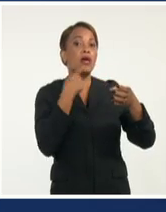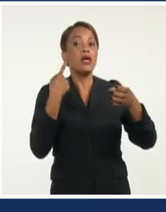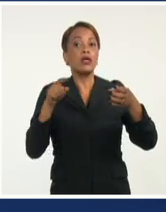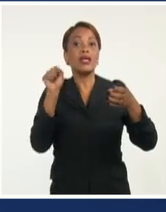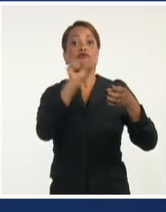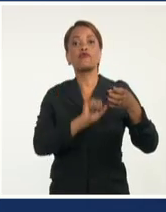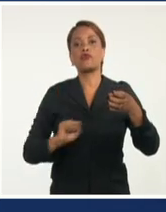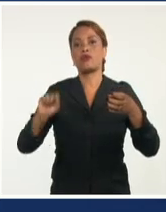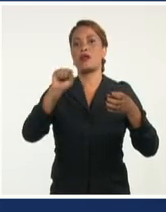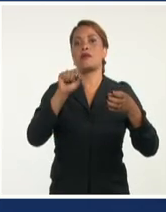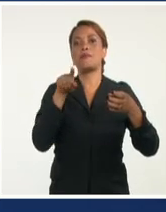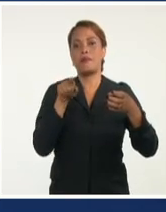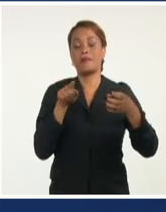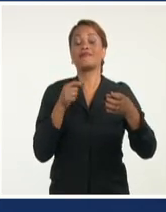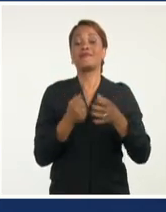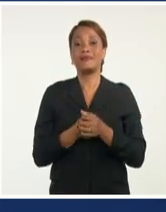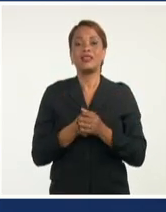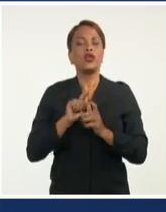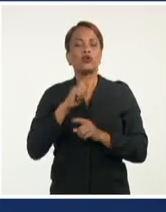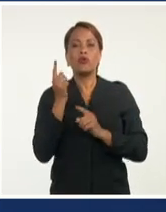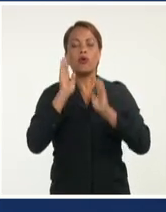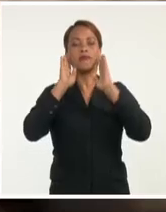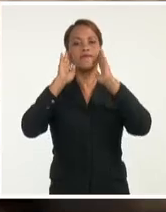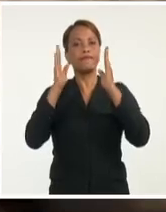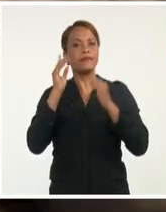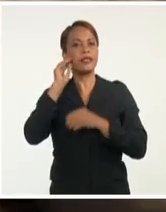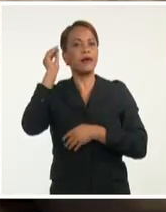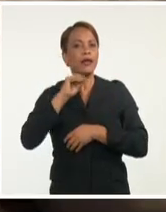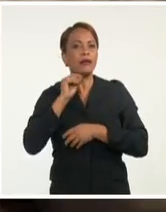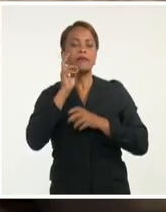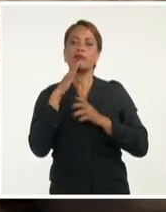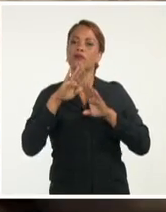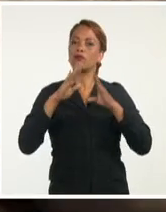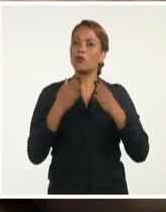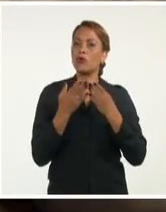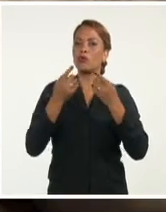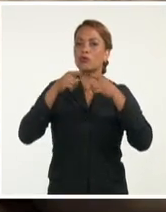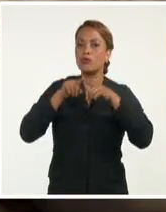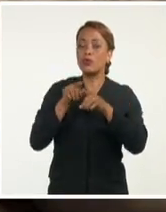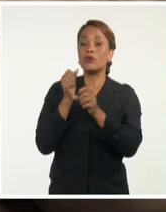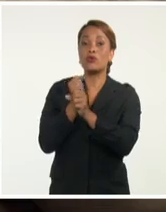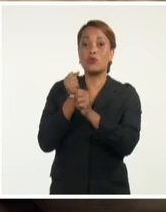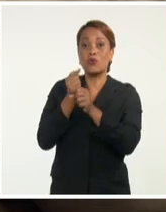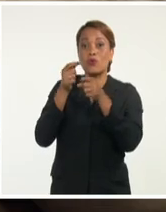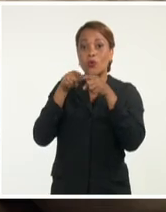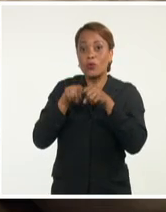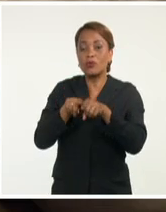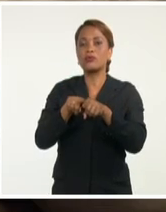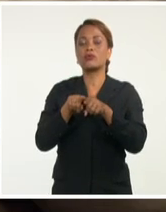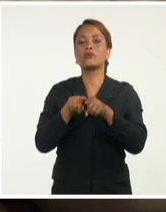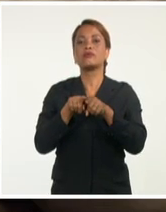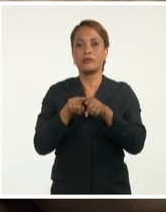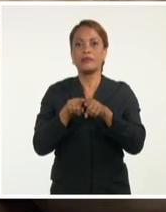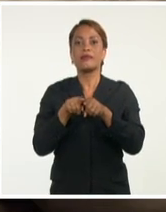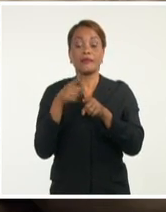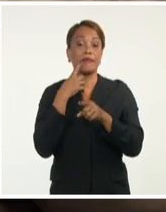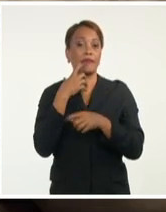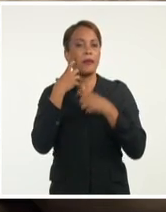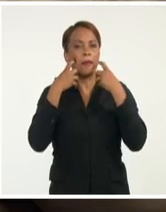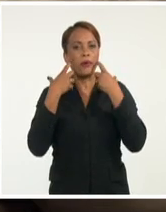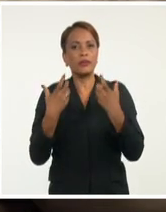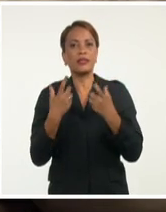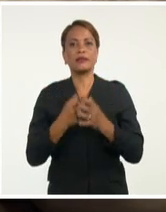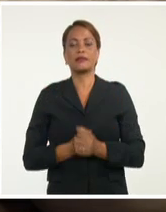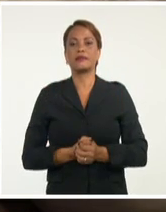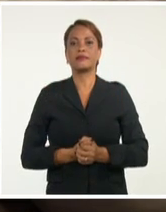socialismo, para poder encontrar sectores relativamente amplios que propicien esa presencia inclusive de